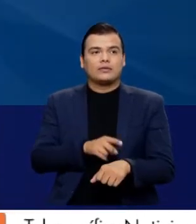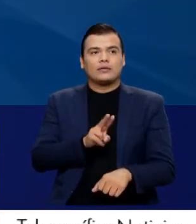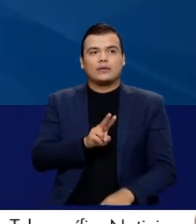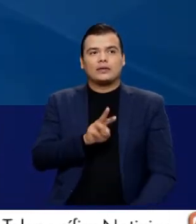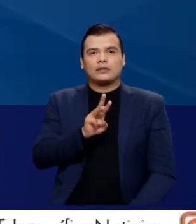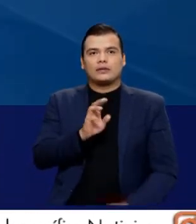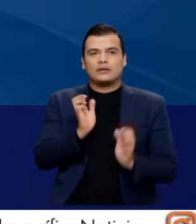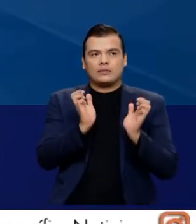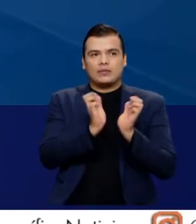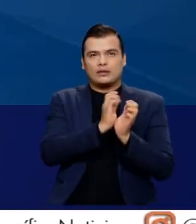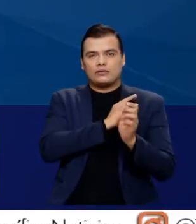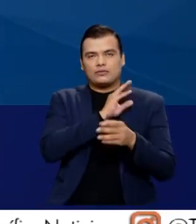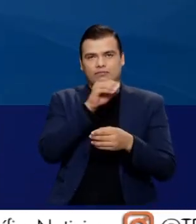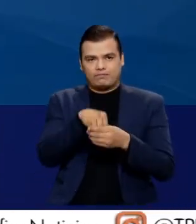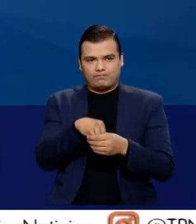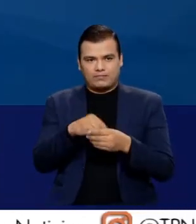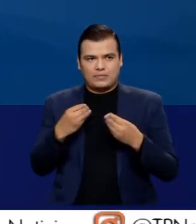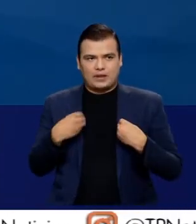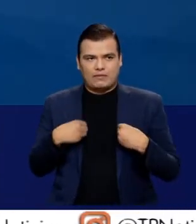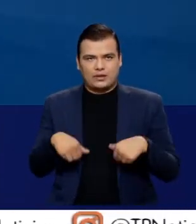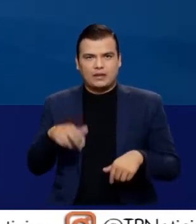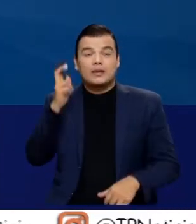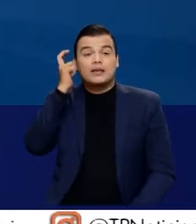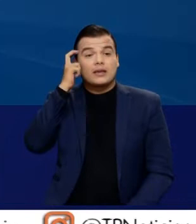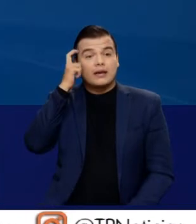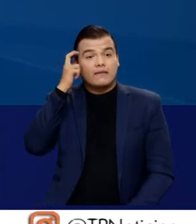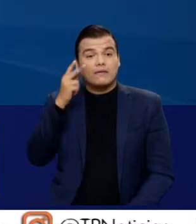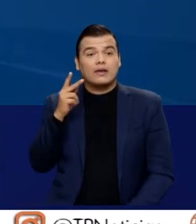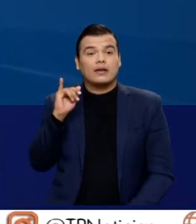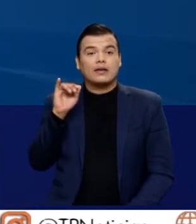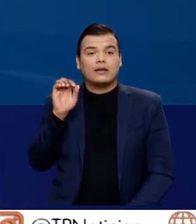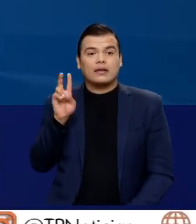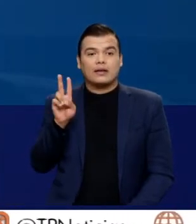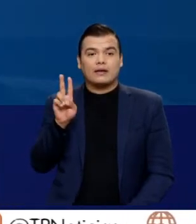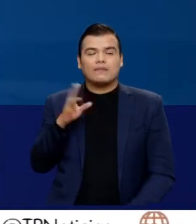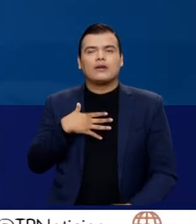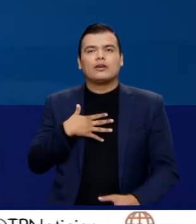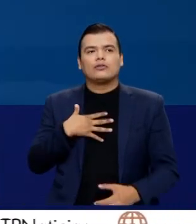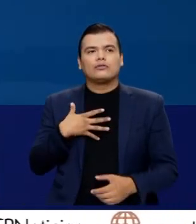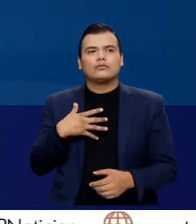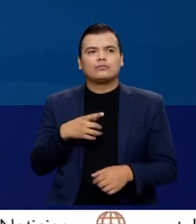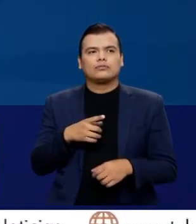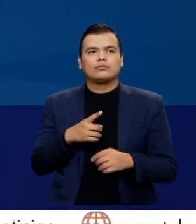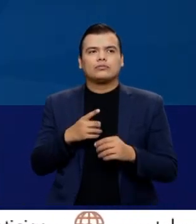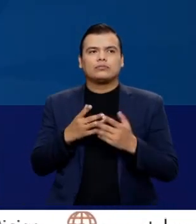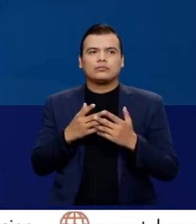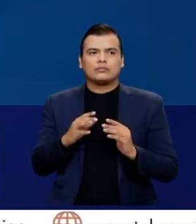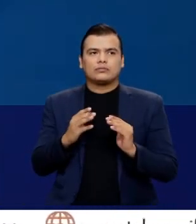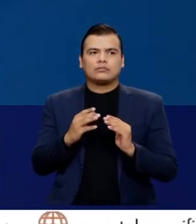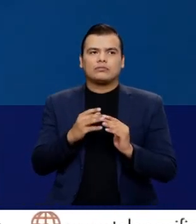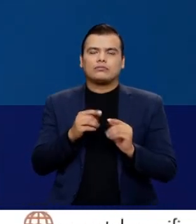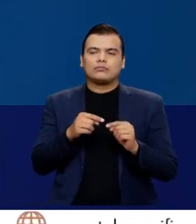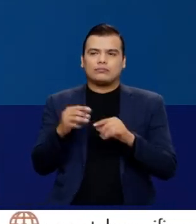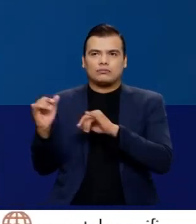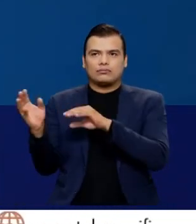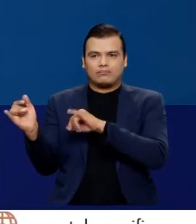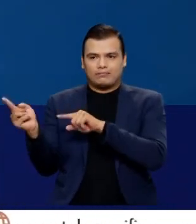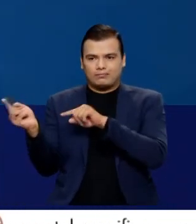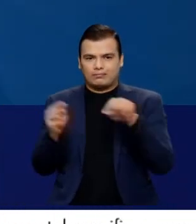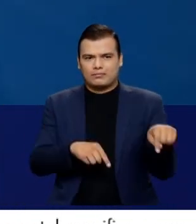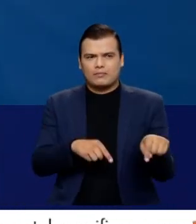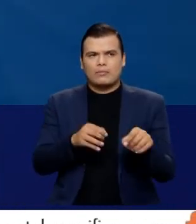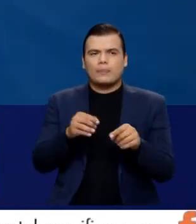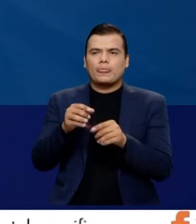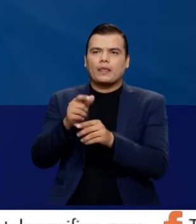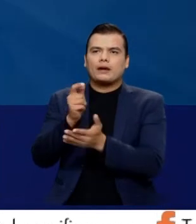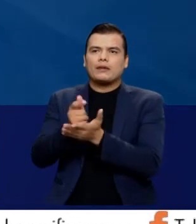de mayo aquí en ucrania recibe en la capital y en ese momento estoy más o menos a dos horas en un pueblo no